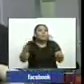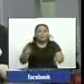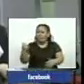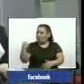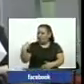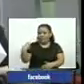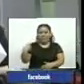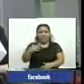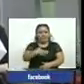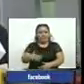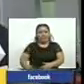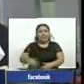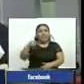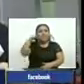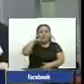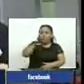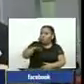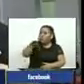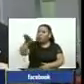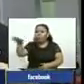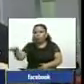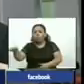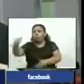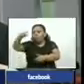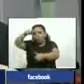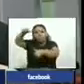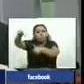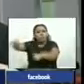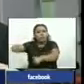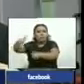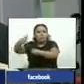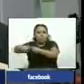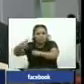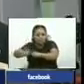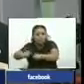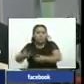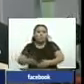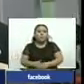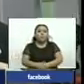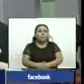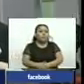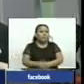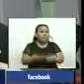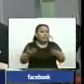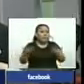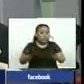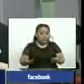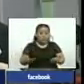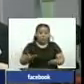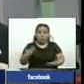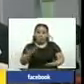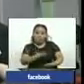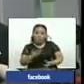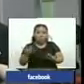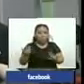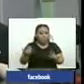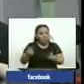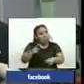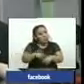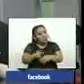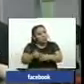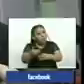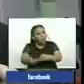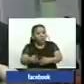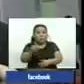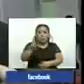a China y hicieron un gran convenio con la República Popular de China y nosotros esperamos en corto plazo, entre